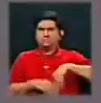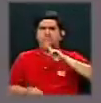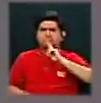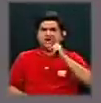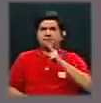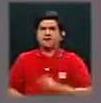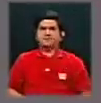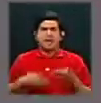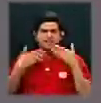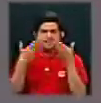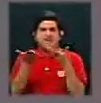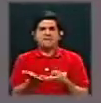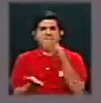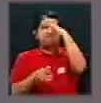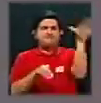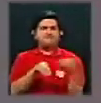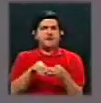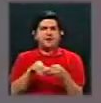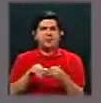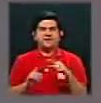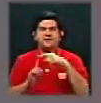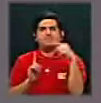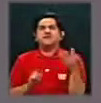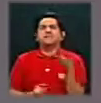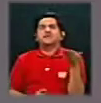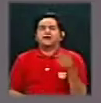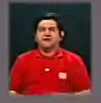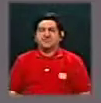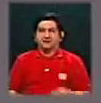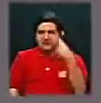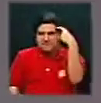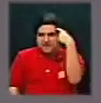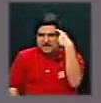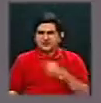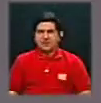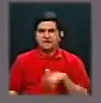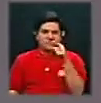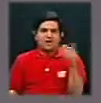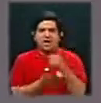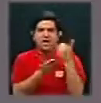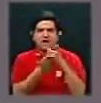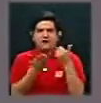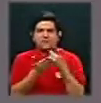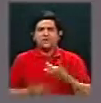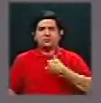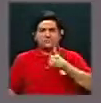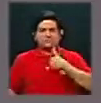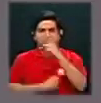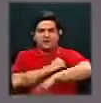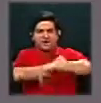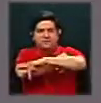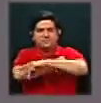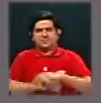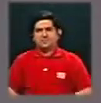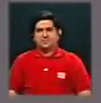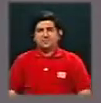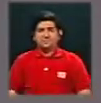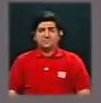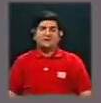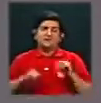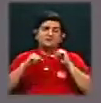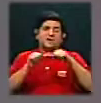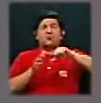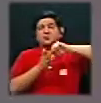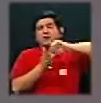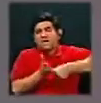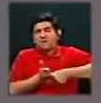efectivamente generen valor agregado a partir de la dotación de recursos que posee el país. Se sigue insistiendo